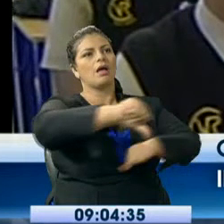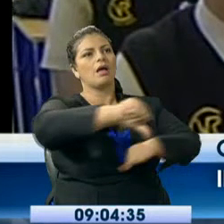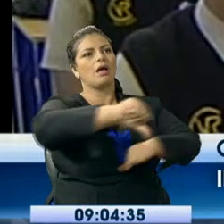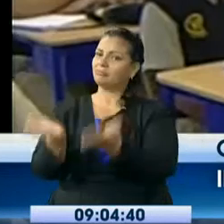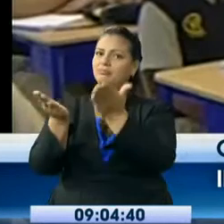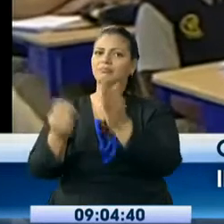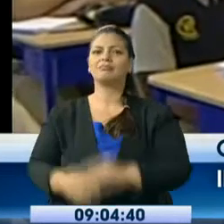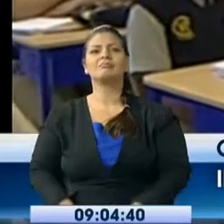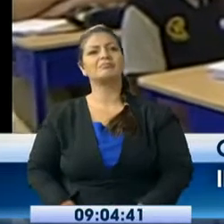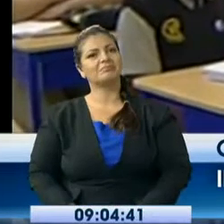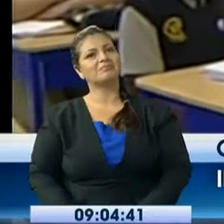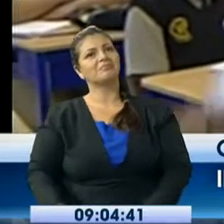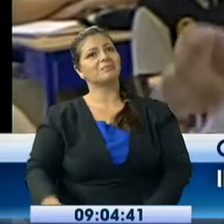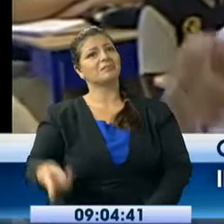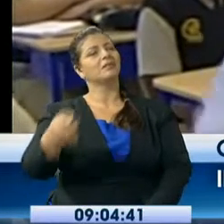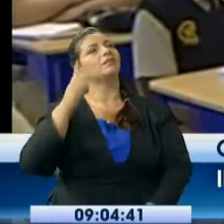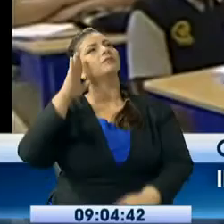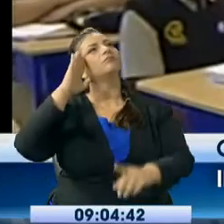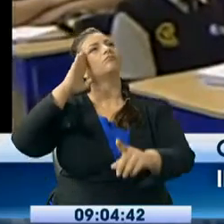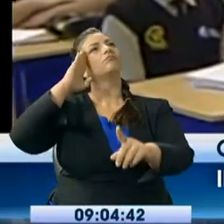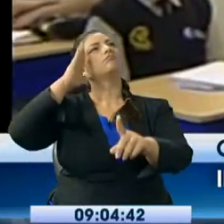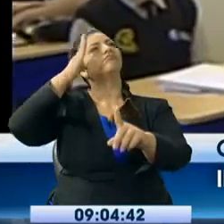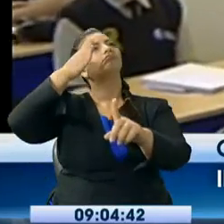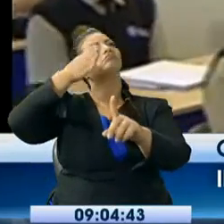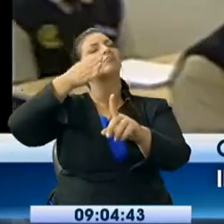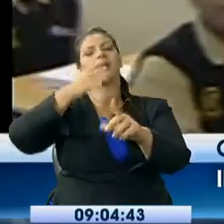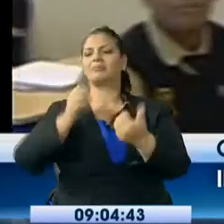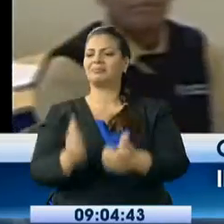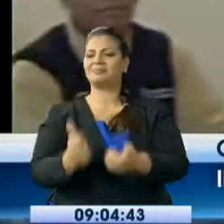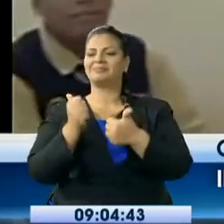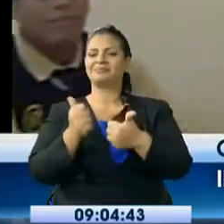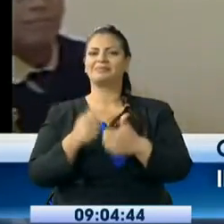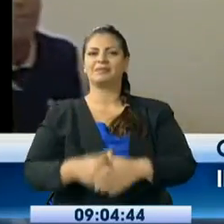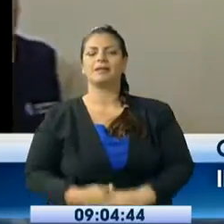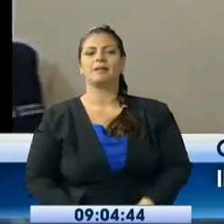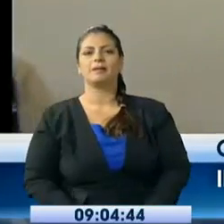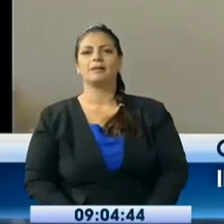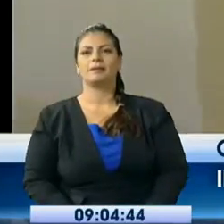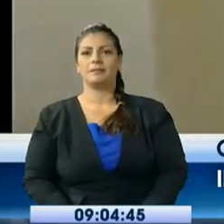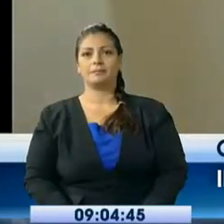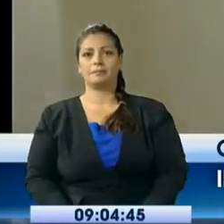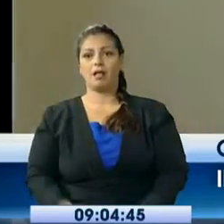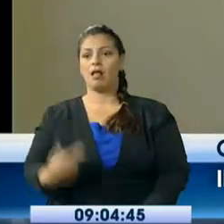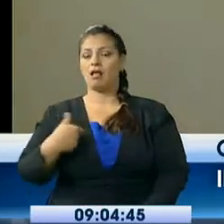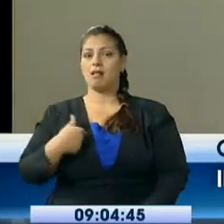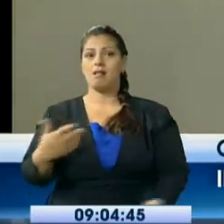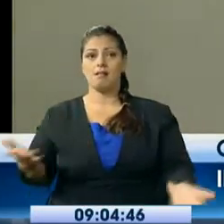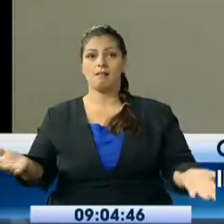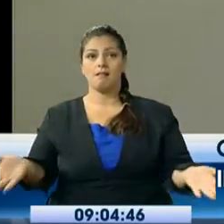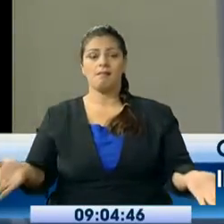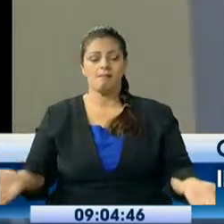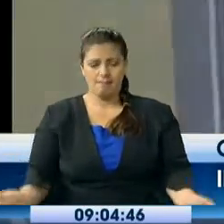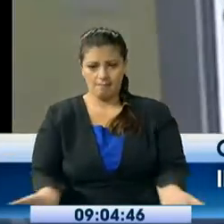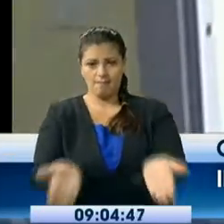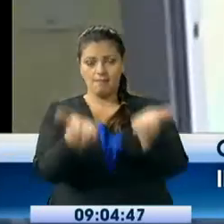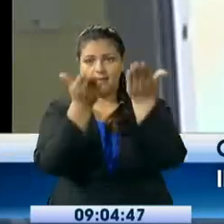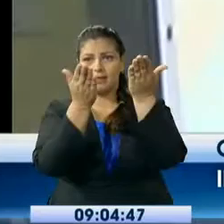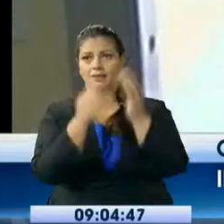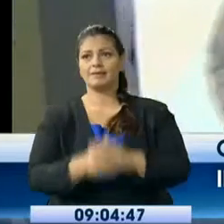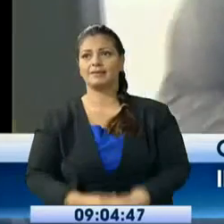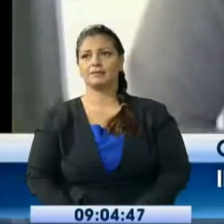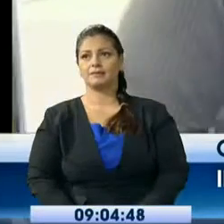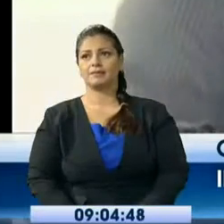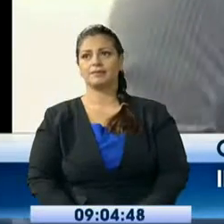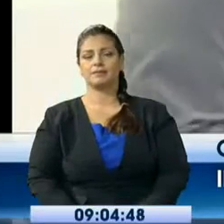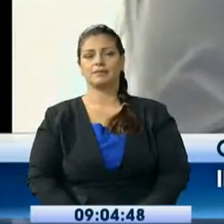deben de ellos empezar las clases. Así que no interrumpo más, profesor, para que siga con las clases. Recordemos que hoy es jornada normal, jornada completa,